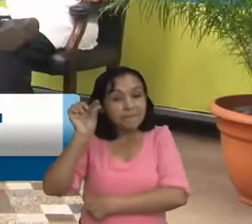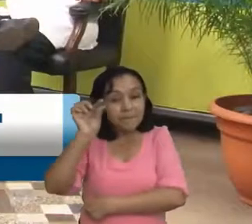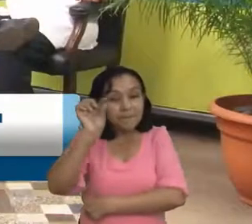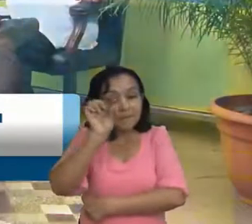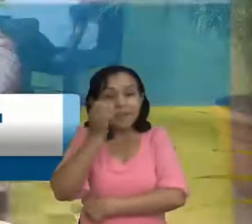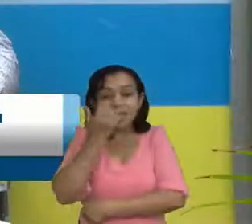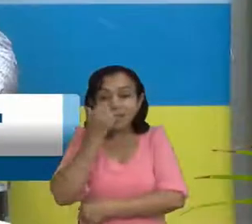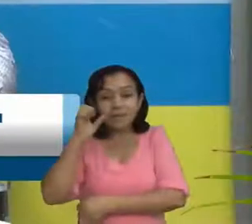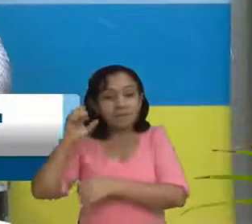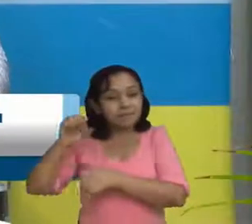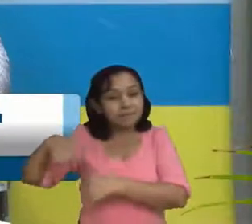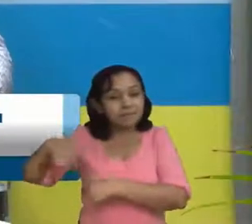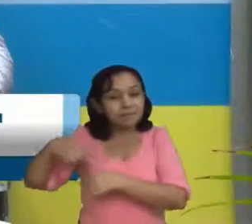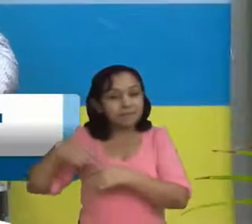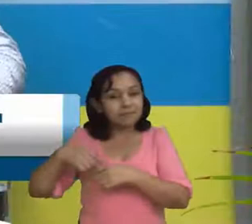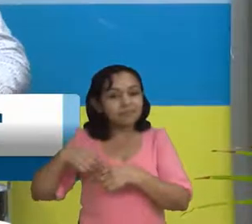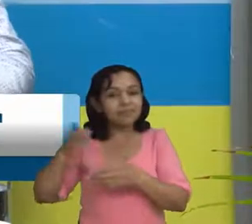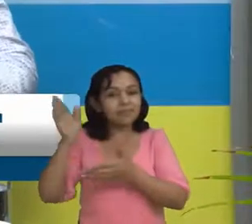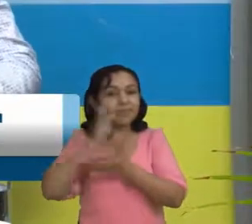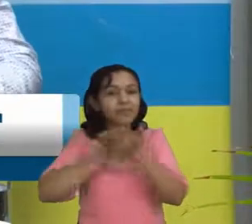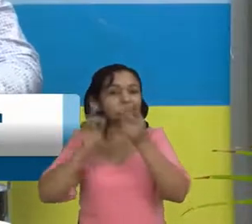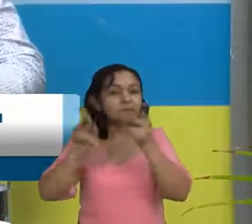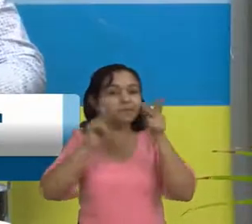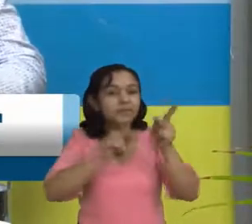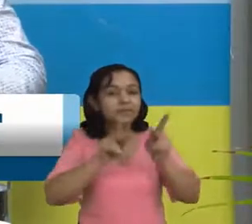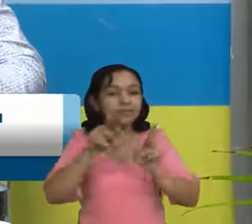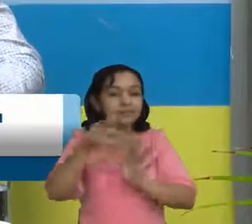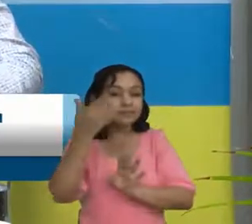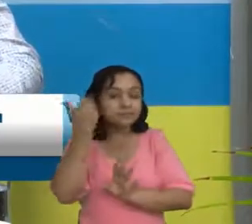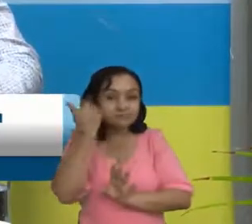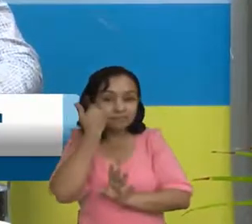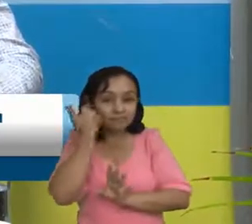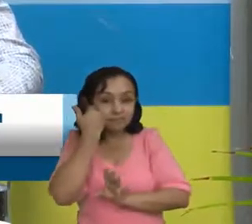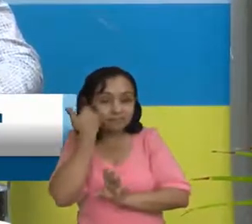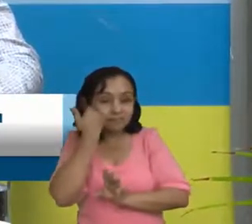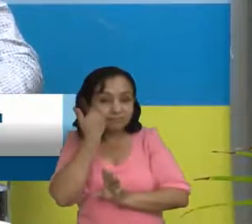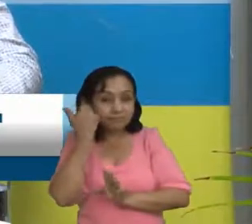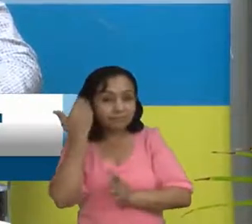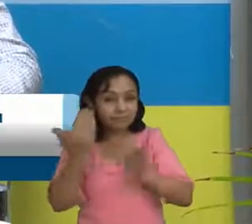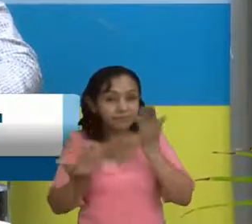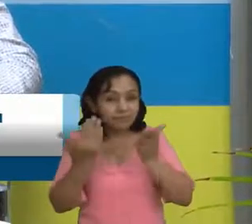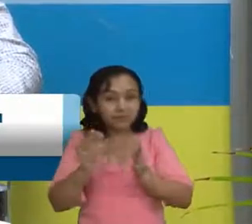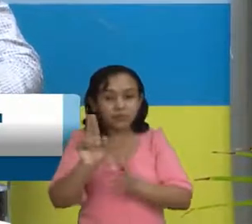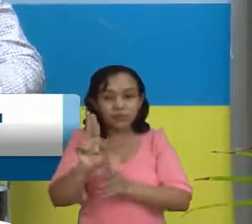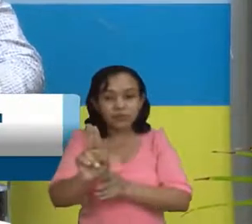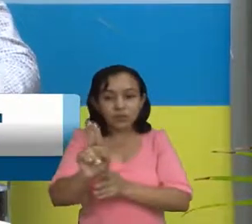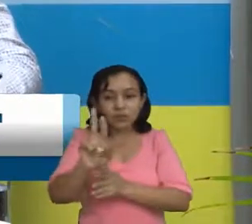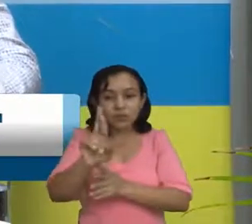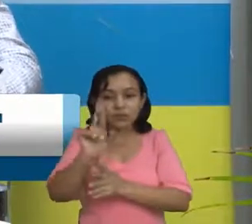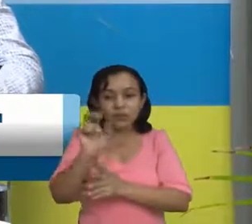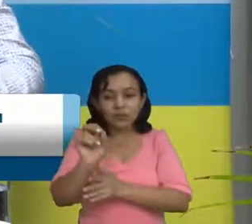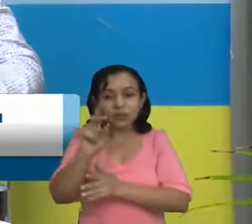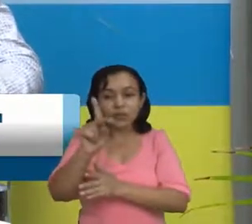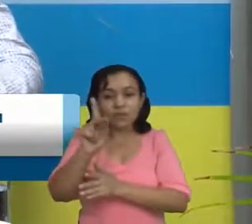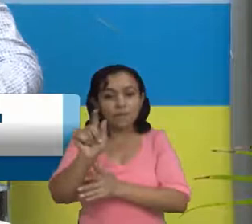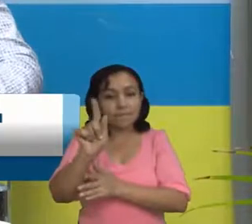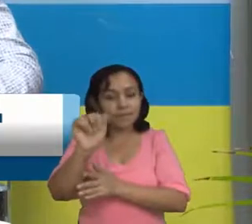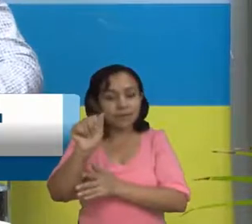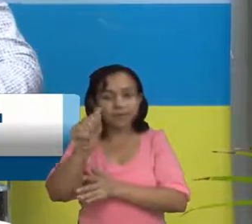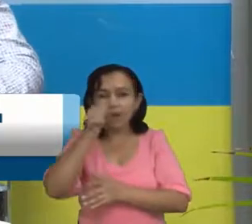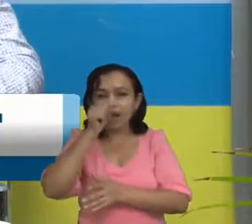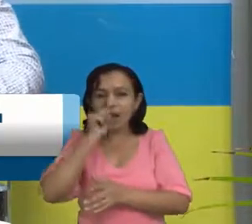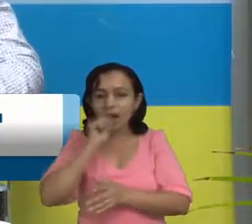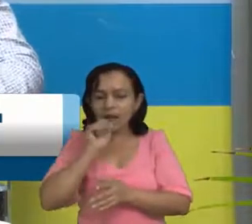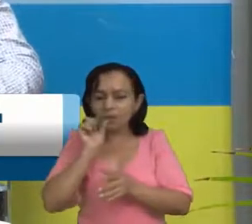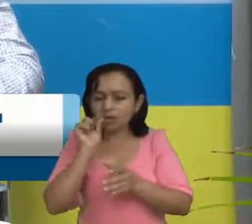creencia, doctor, de que esta persona con algún padecimiento de la uropatía obstructiva tiene que beber menos agua